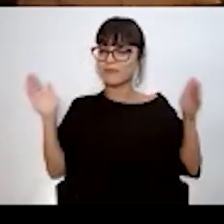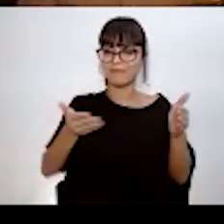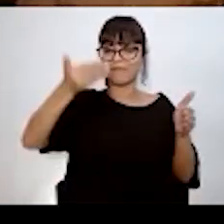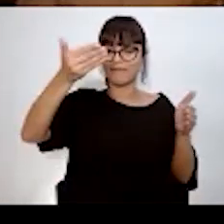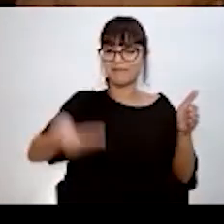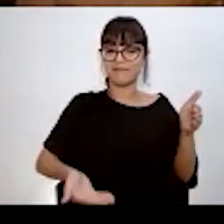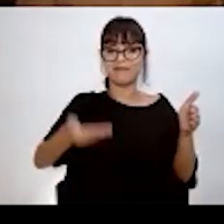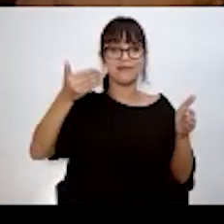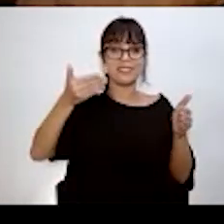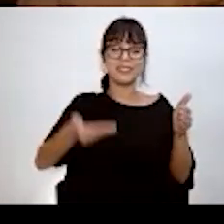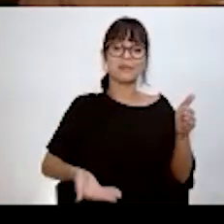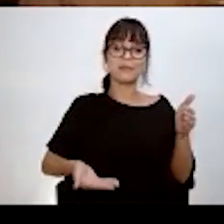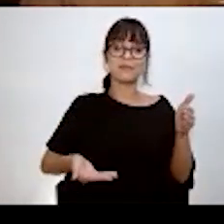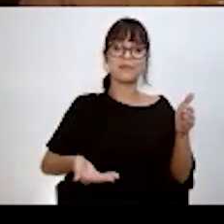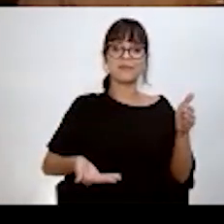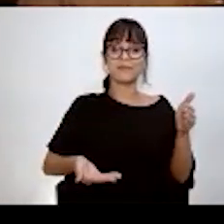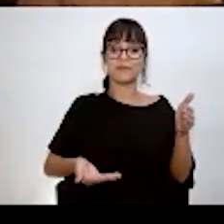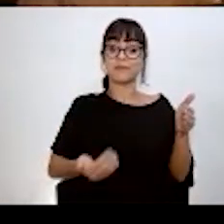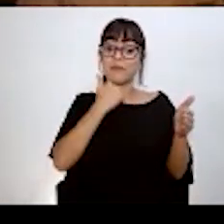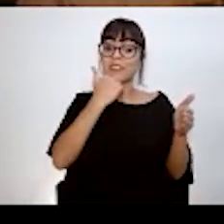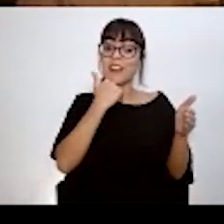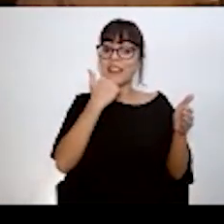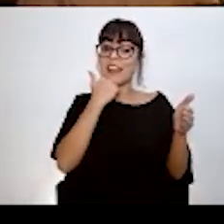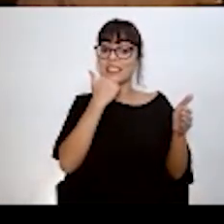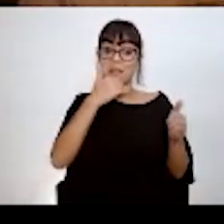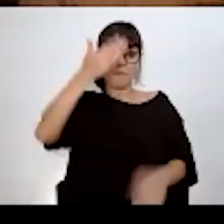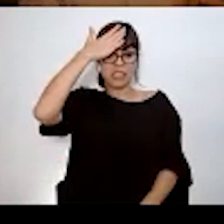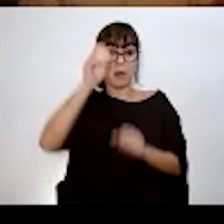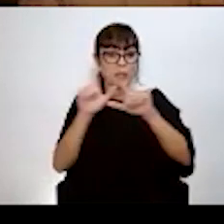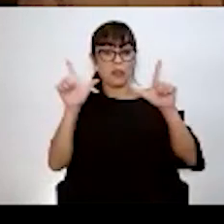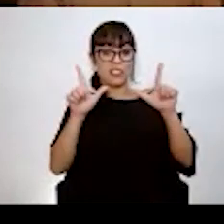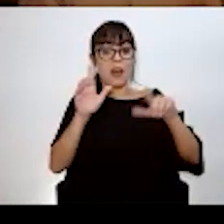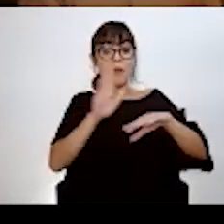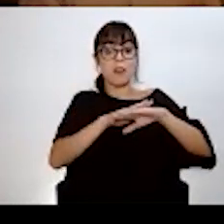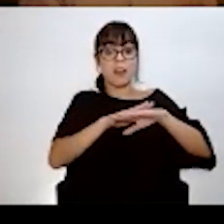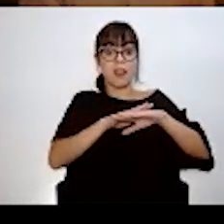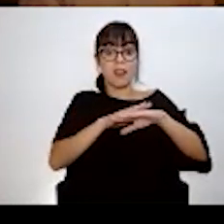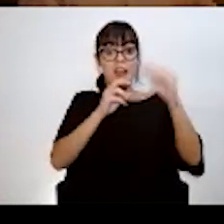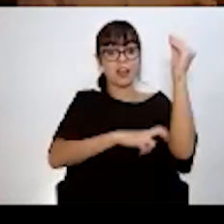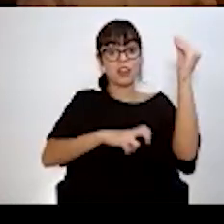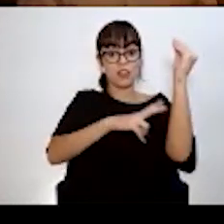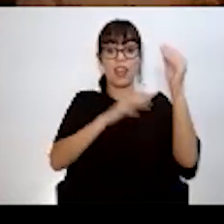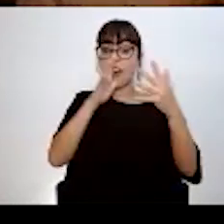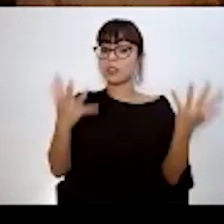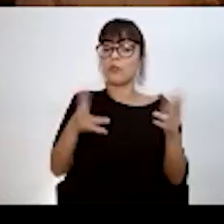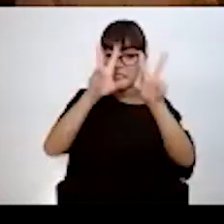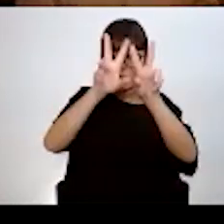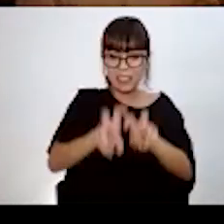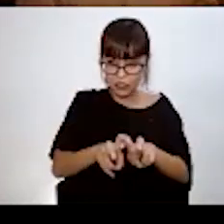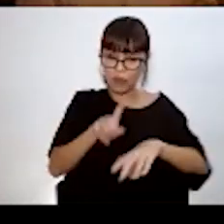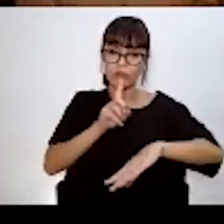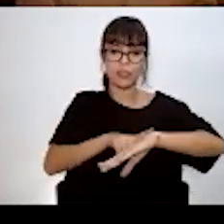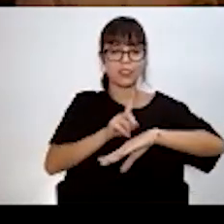punto que se ha convertido casi en un elemento central de cualquier proyecto de investigación arqueológico en la actualidad. De hecho,